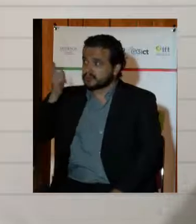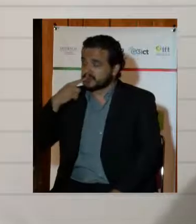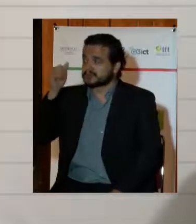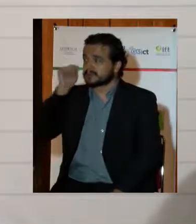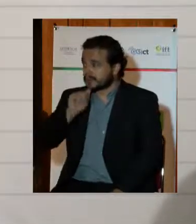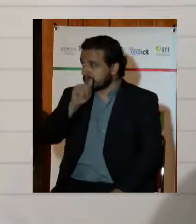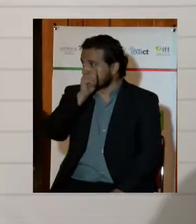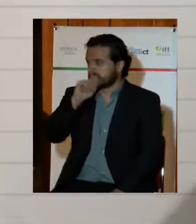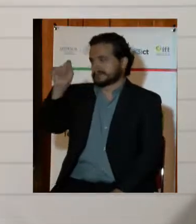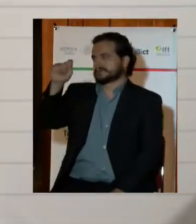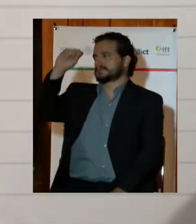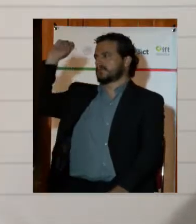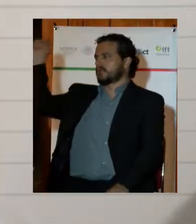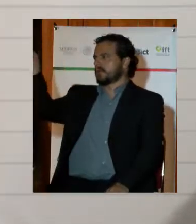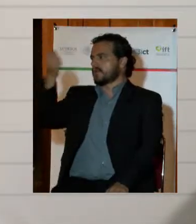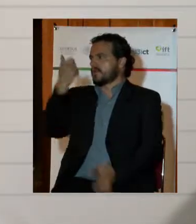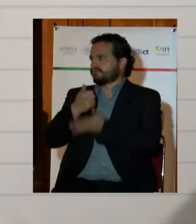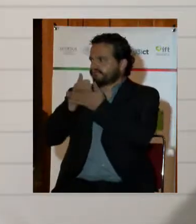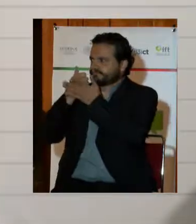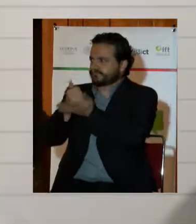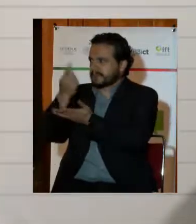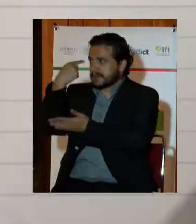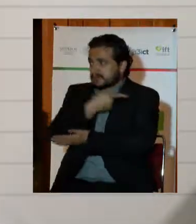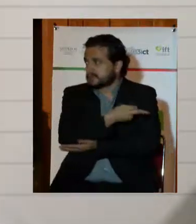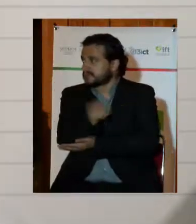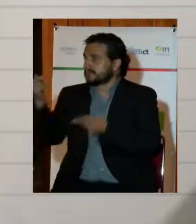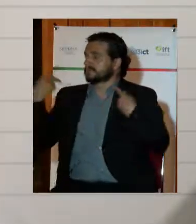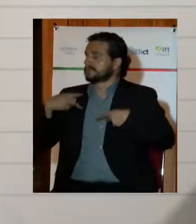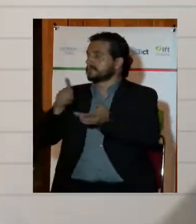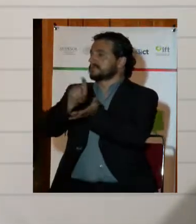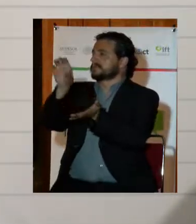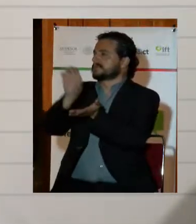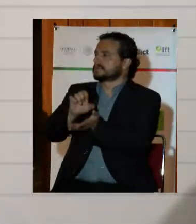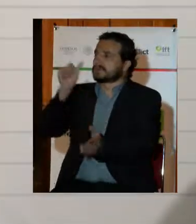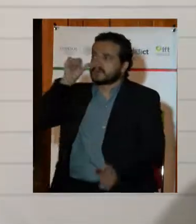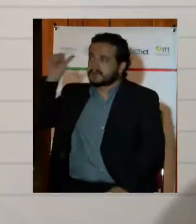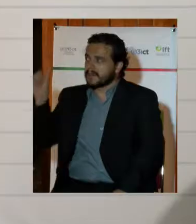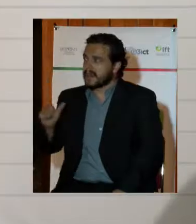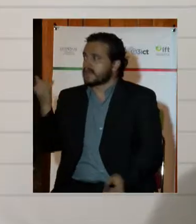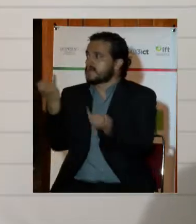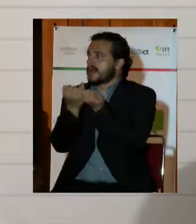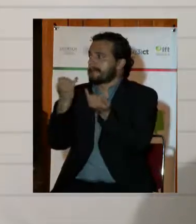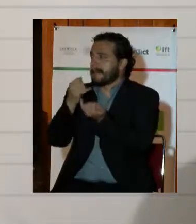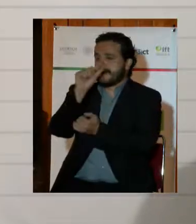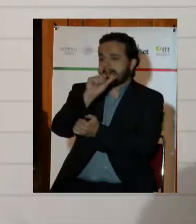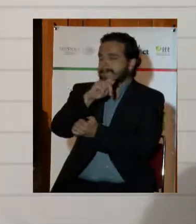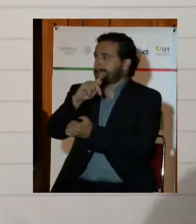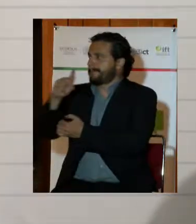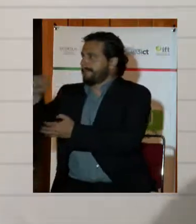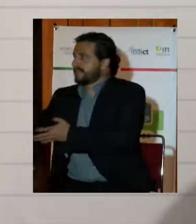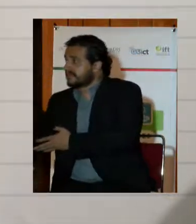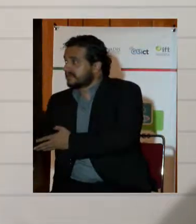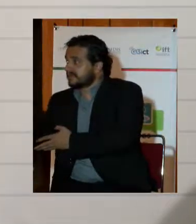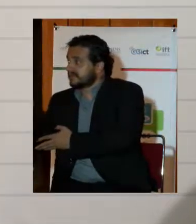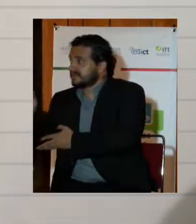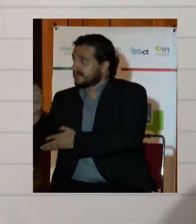las personas con discapacidad auditiva. También ahora PowerPoint tiene una función que permite